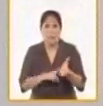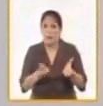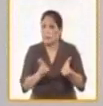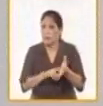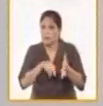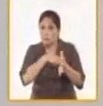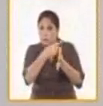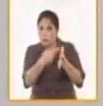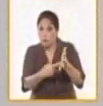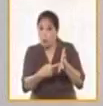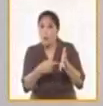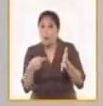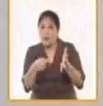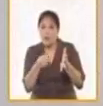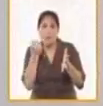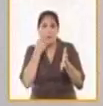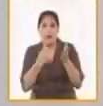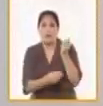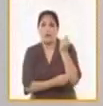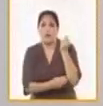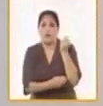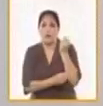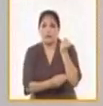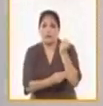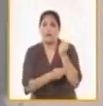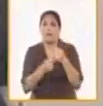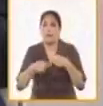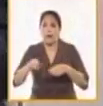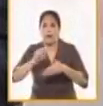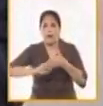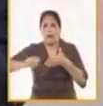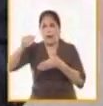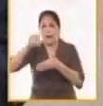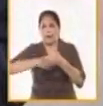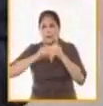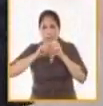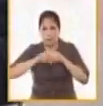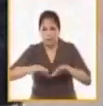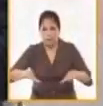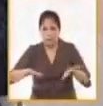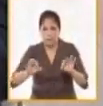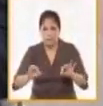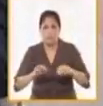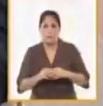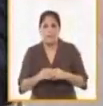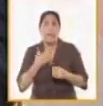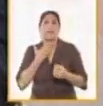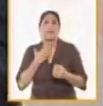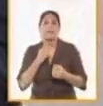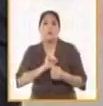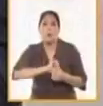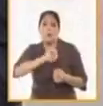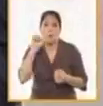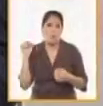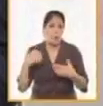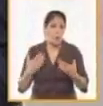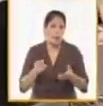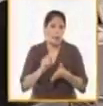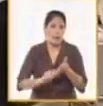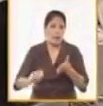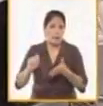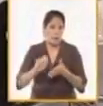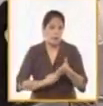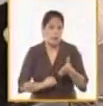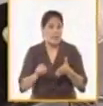permitió una plataforma de expansión de qué era lo que se quería en estas elecciones. Que es muy